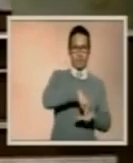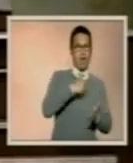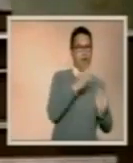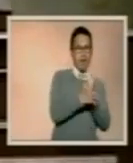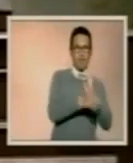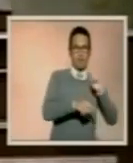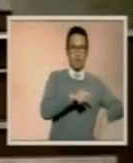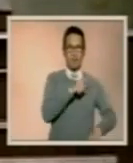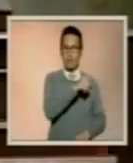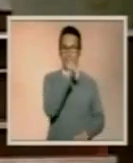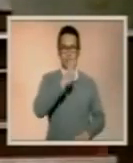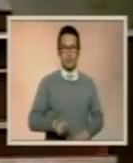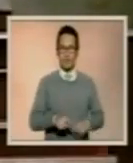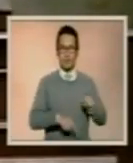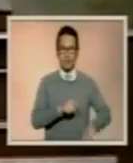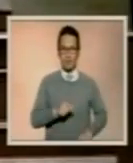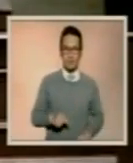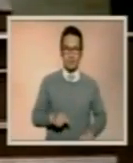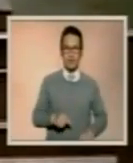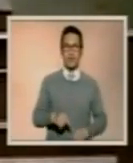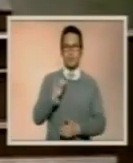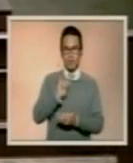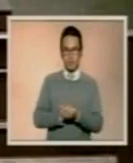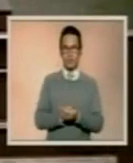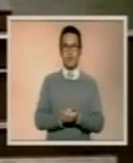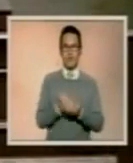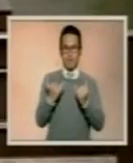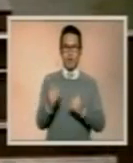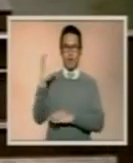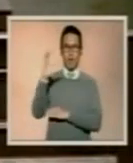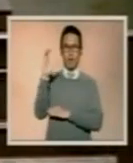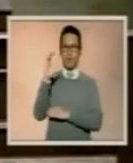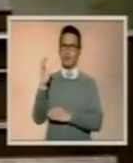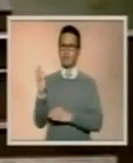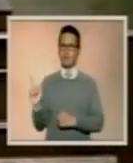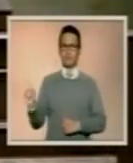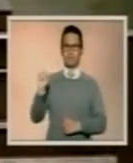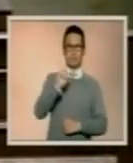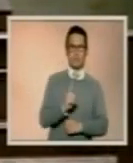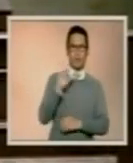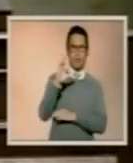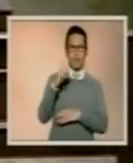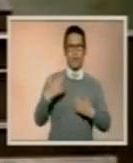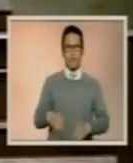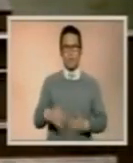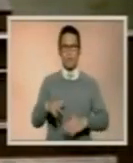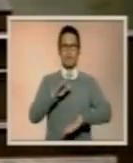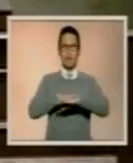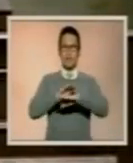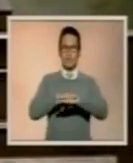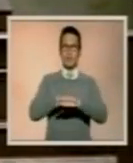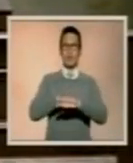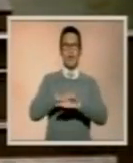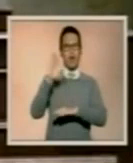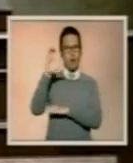Venezuela. Y es por eso que yo hoy regreso a Colombia para manifestarles en primer lugar